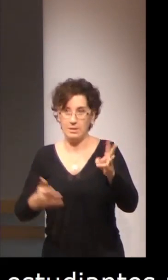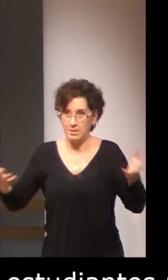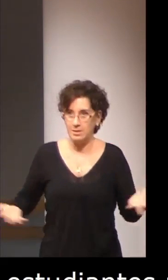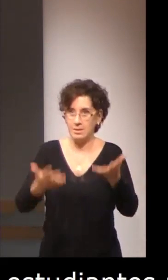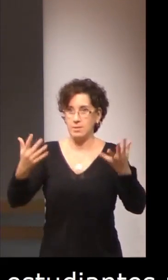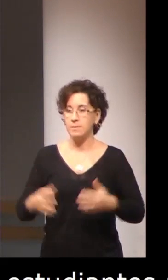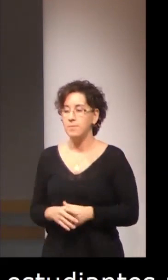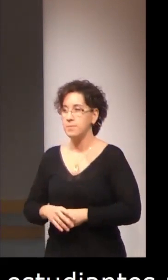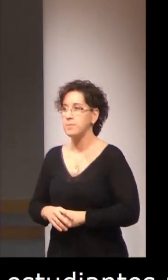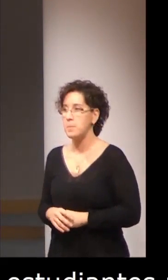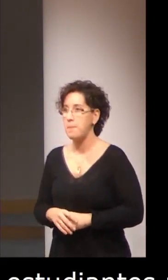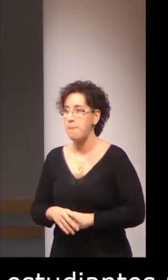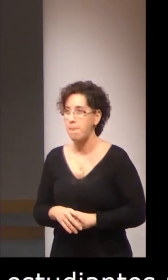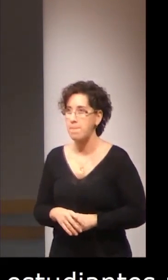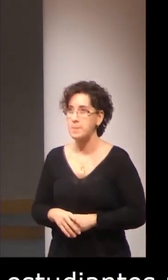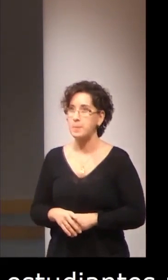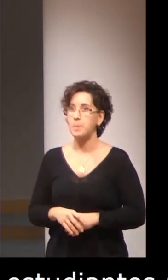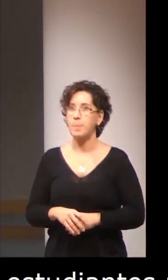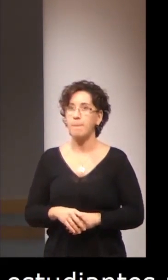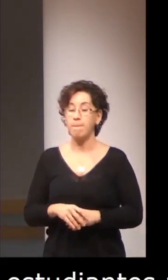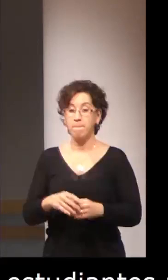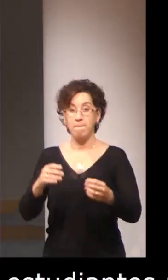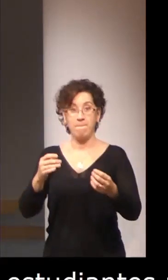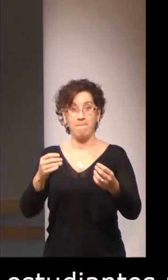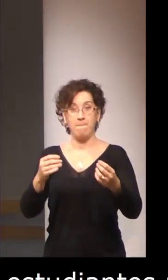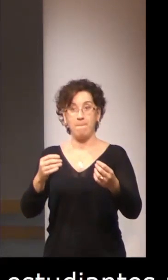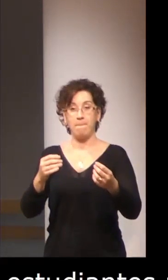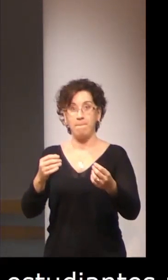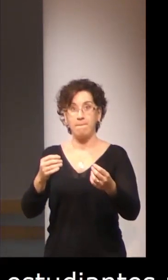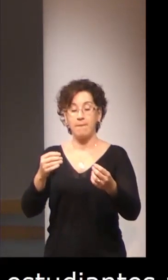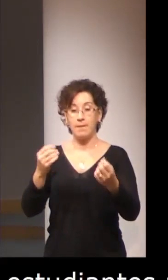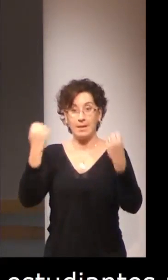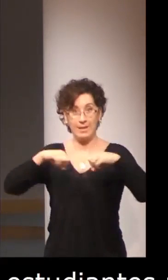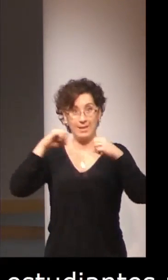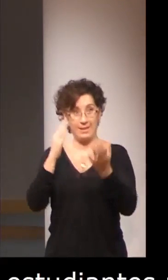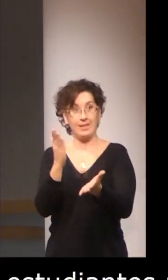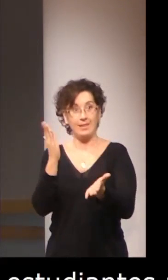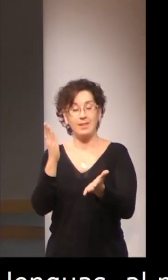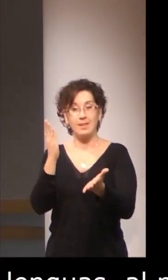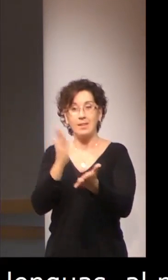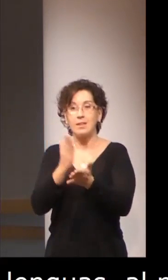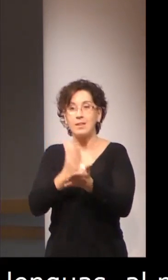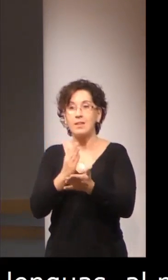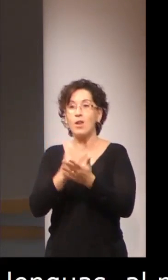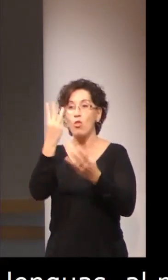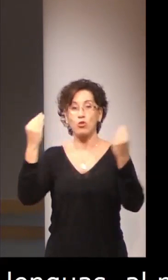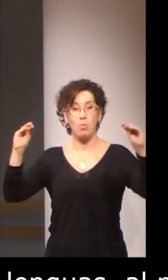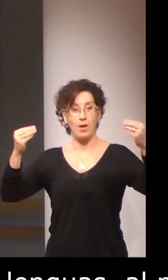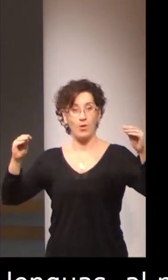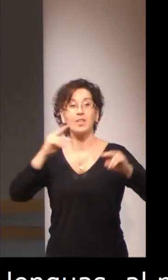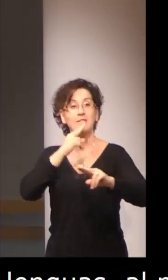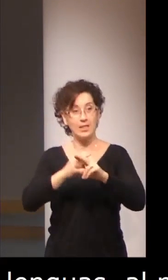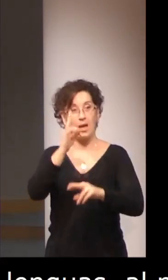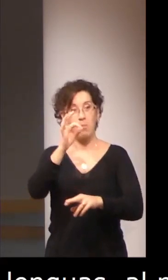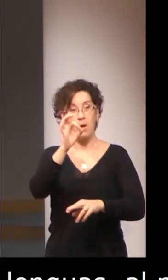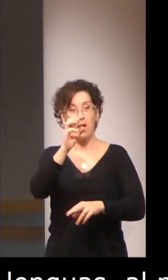eh en todas las sesiones estuvieron presentes topita y silencio las dos marionetas que crearon